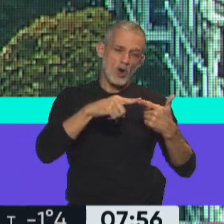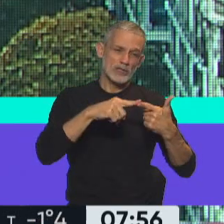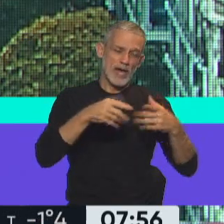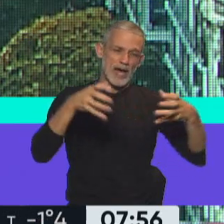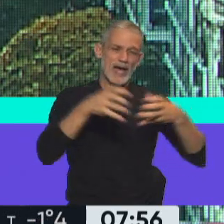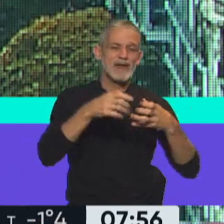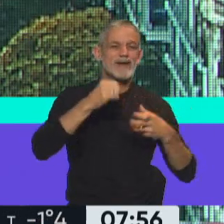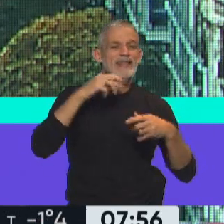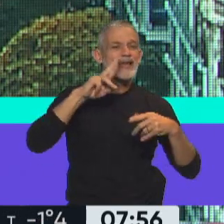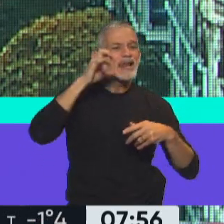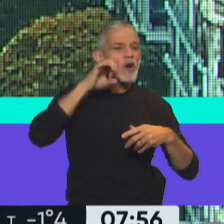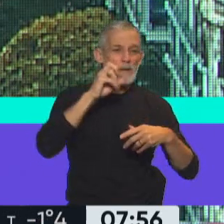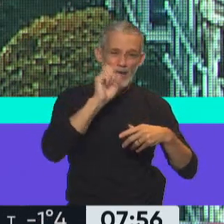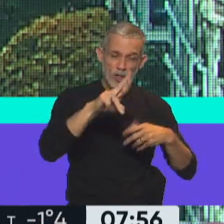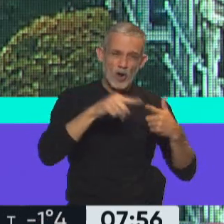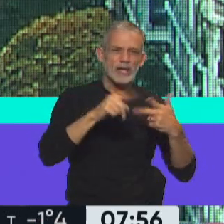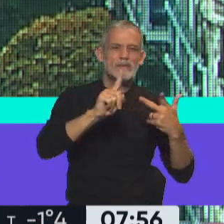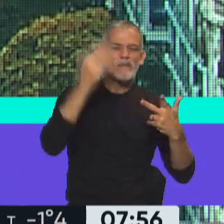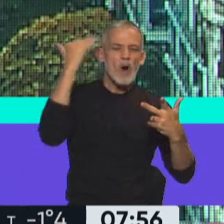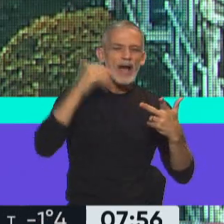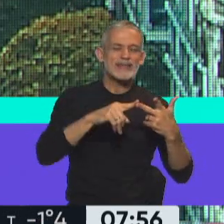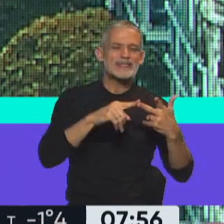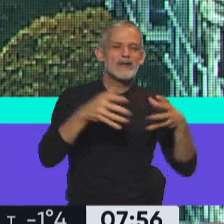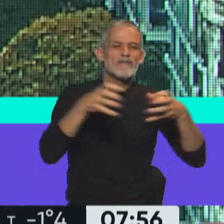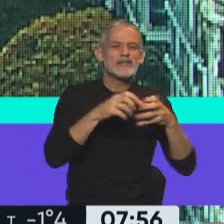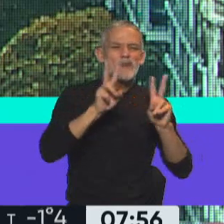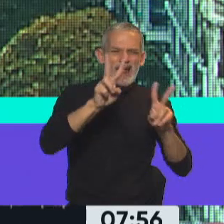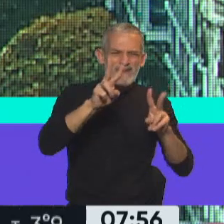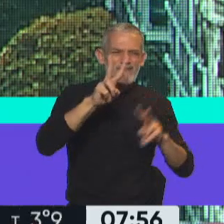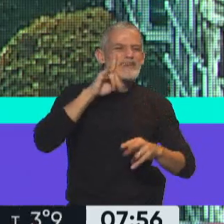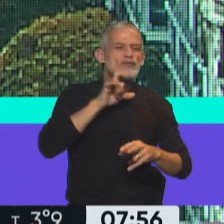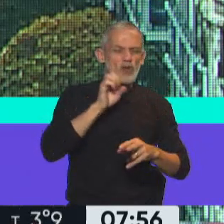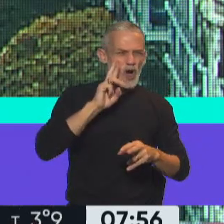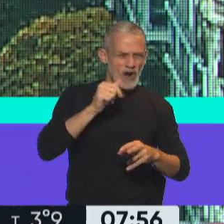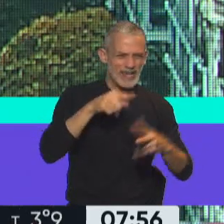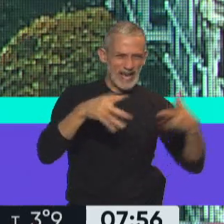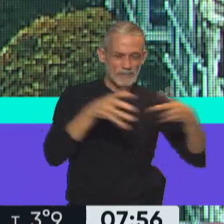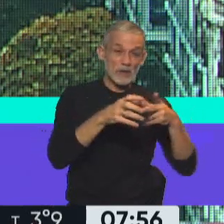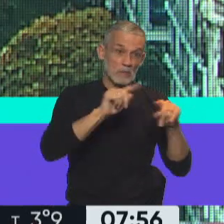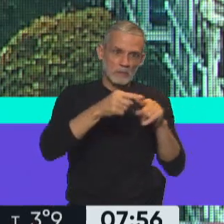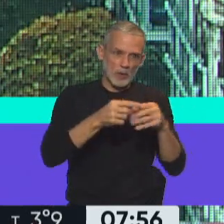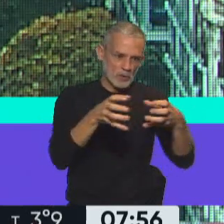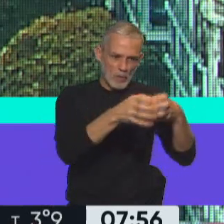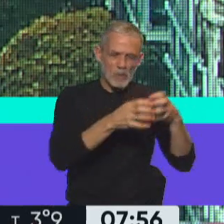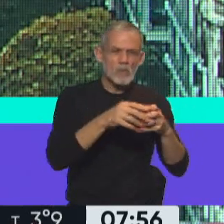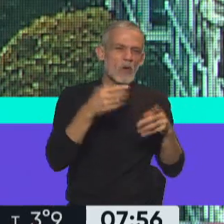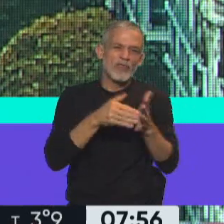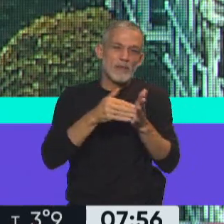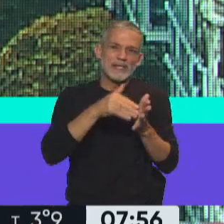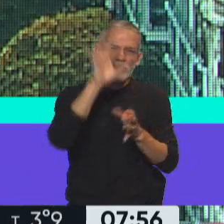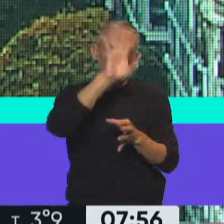renovador y lo que fue en su momento el frente para la victoria y otros partidos de acuerdo a cada una de las provincias son